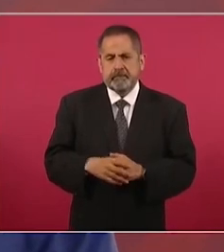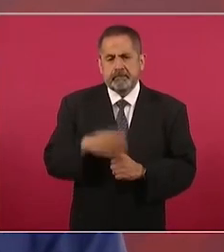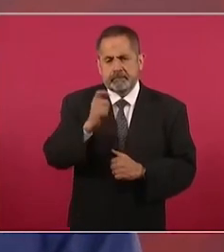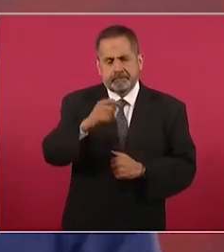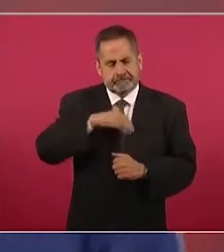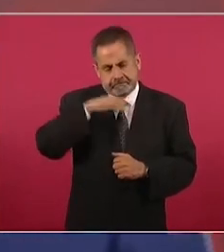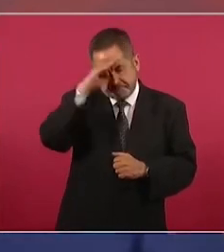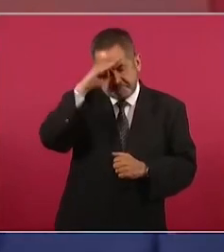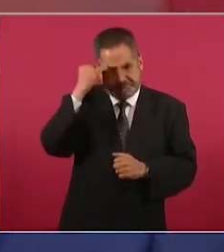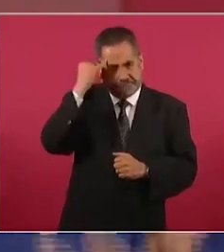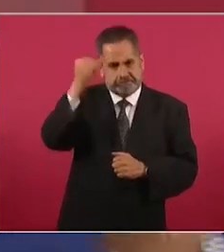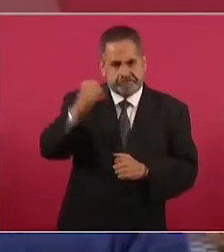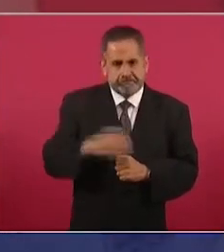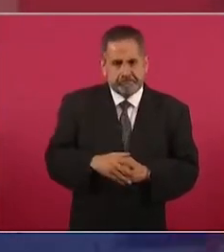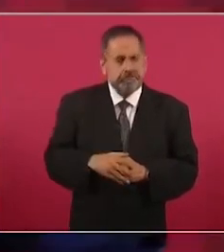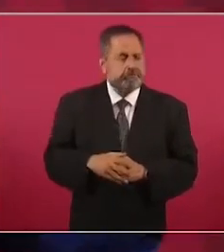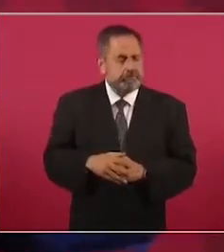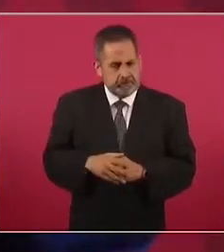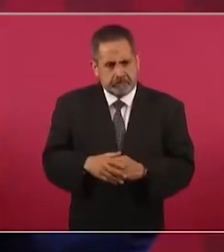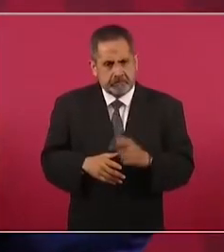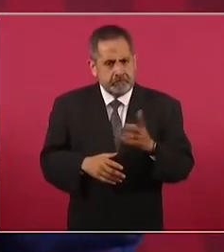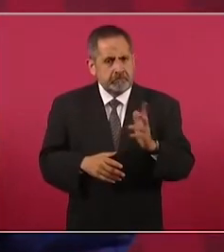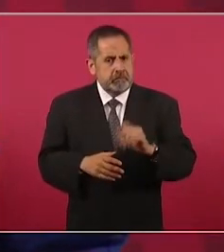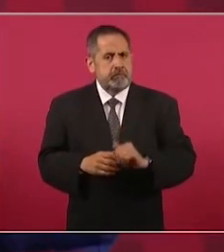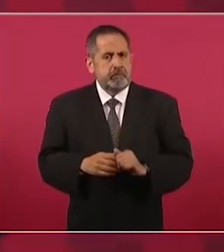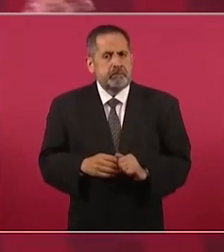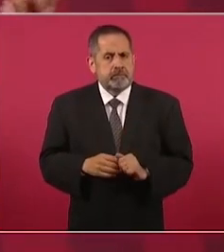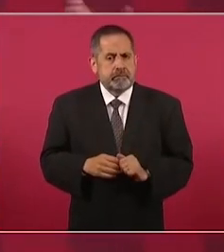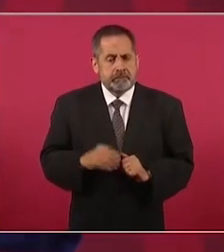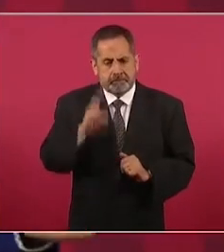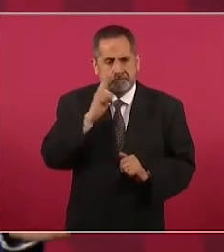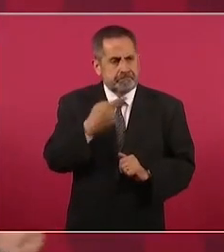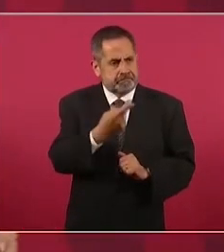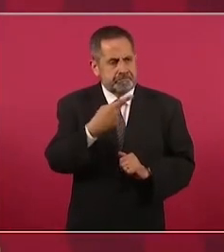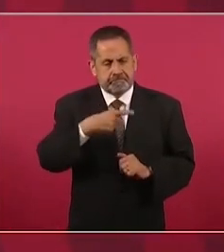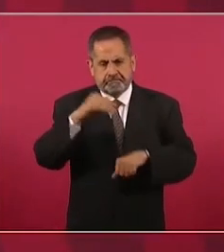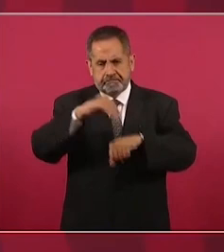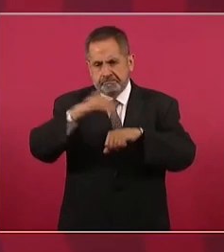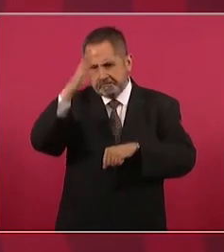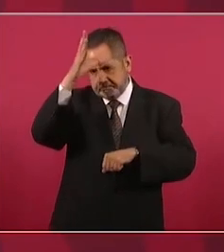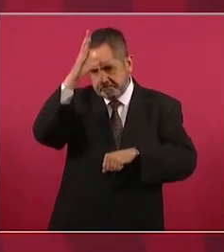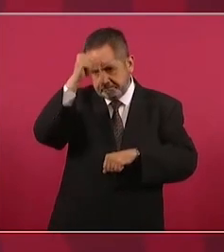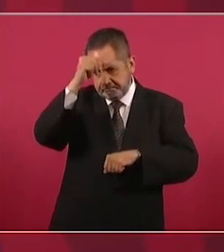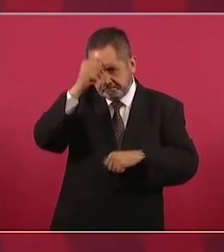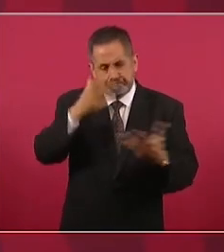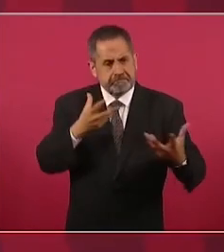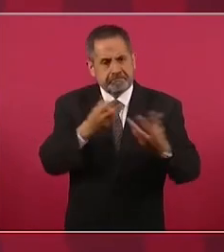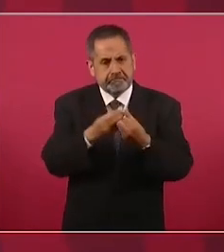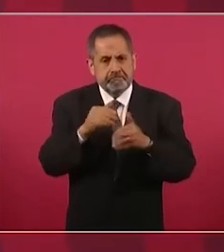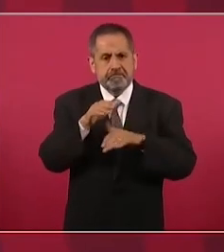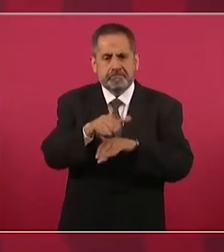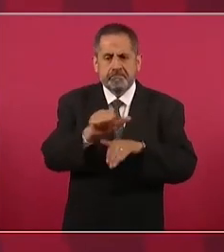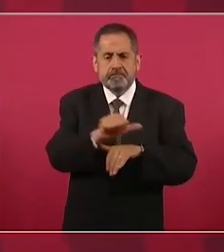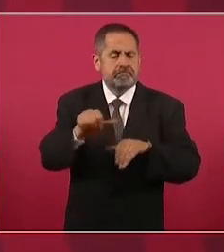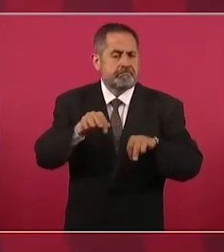Entonces mi planteamiento es vamos a ponernos de acuerdo en lo